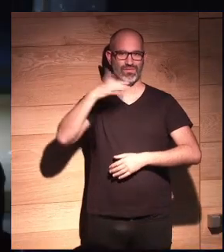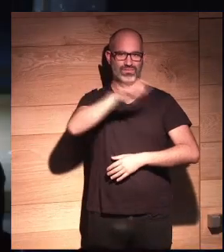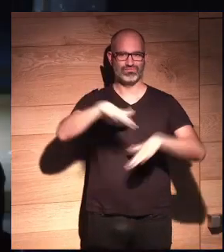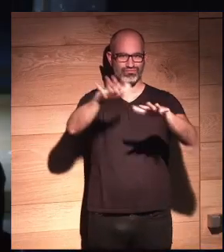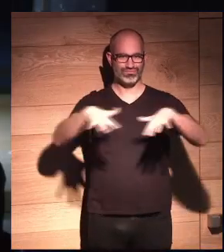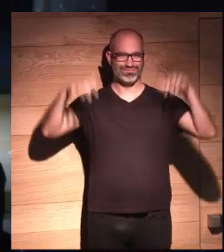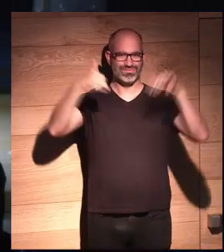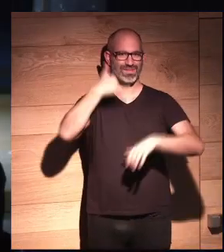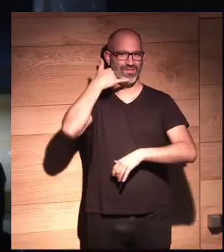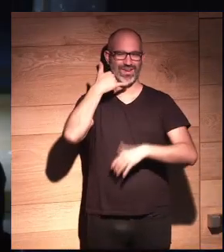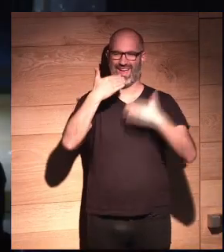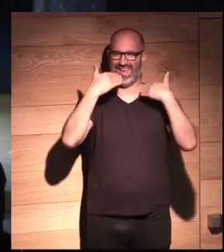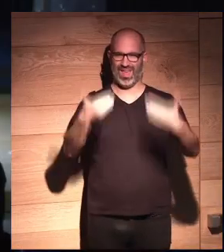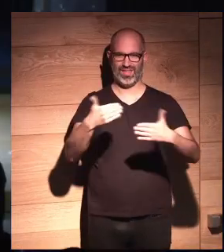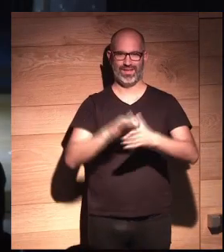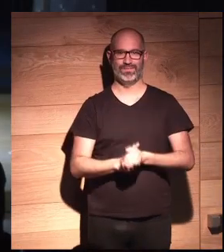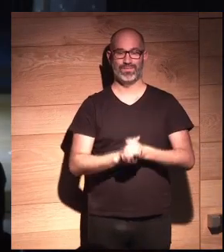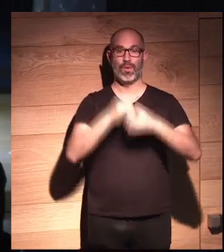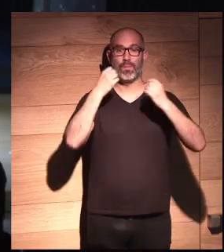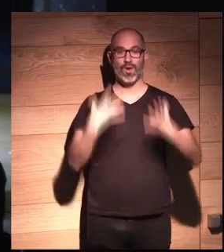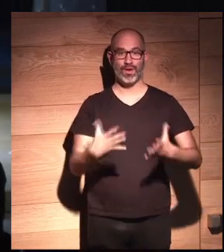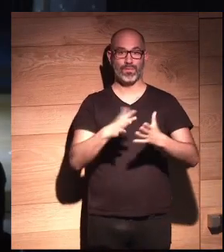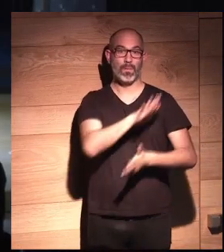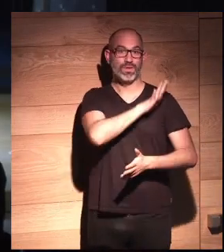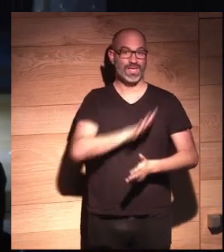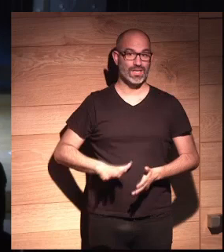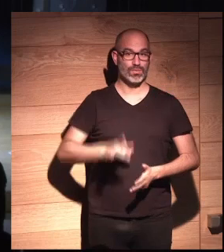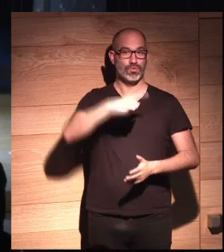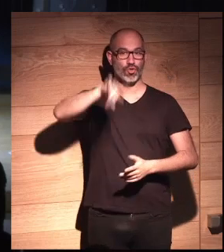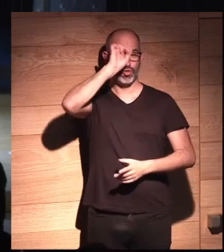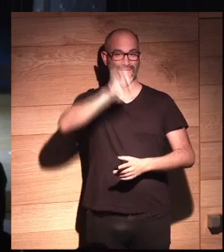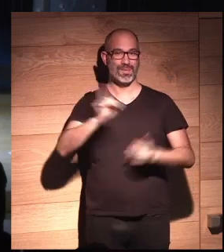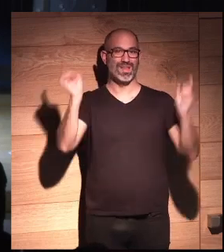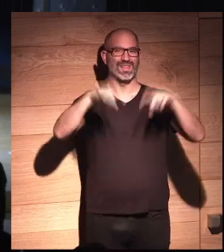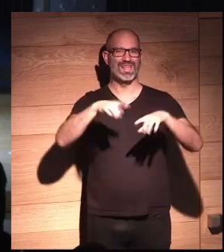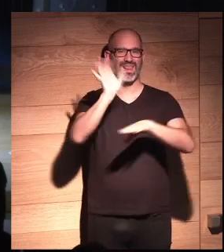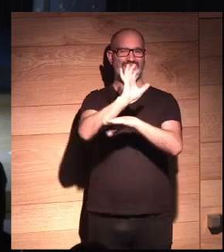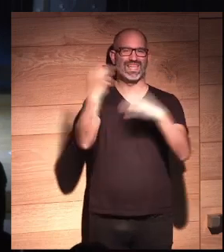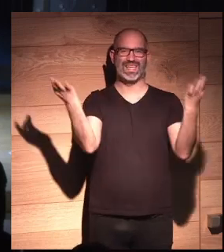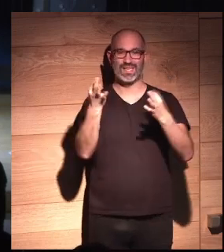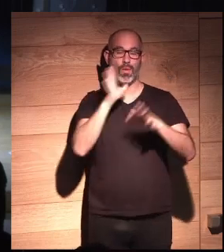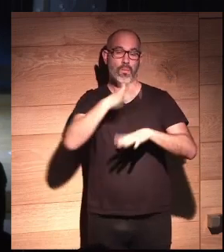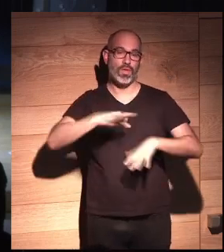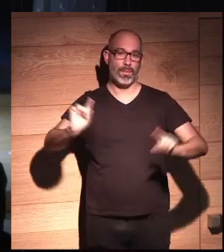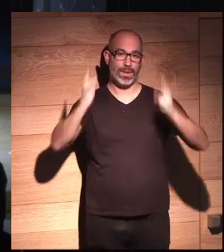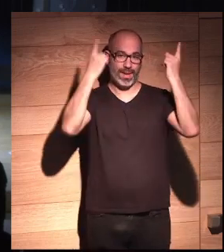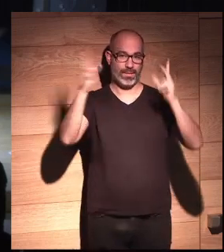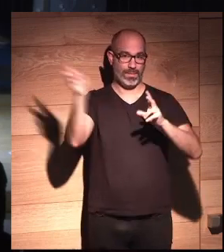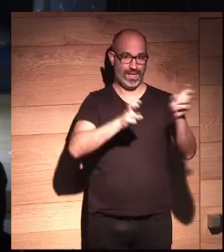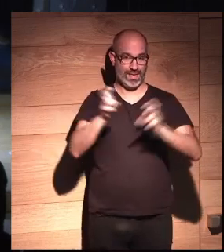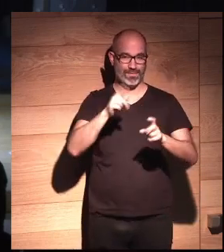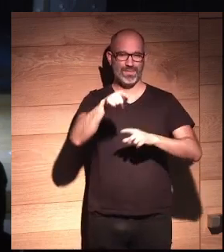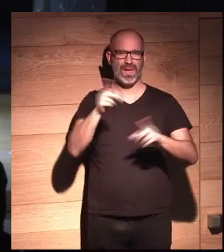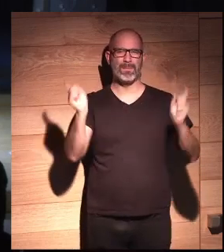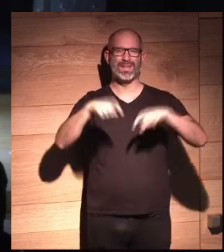maravilloso auditorio, así que muchas gracias. Bueno, por si no sabéis qué es el meeting de cines o si es la primera vez que venís, os lo voy a contar. El